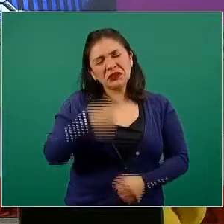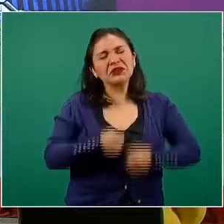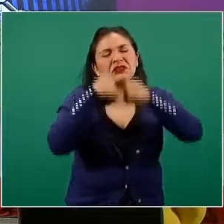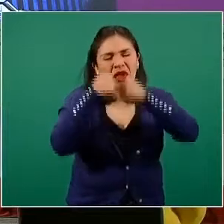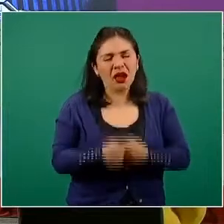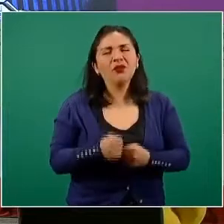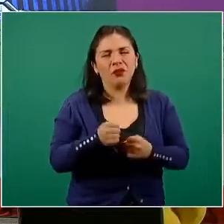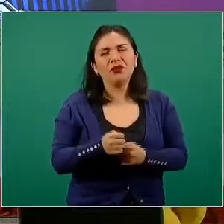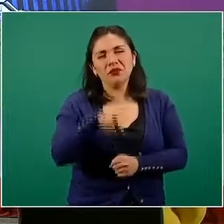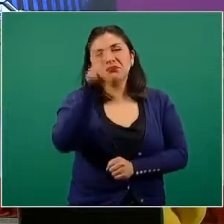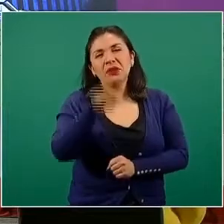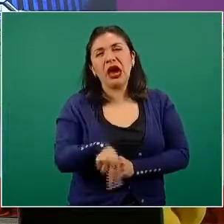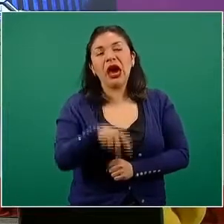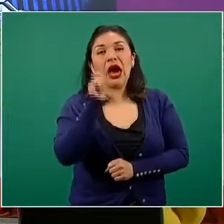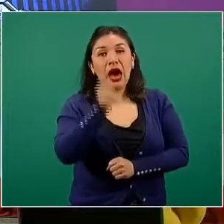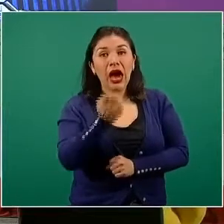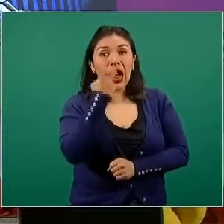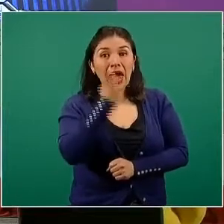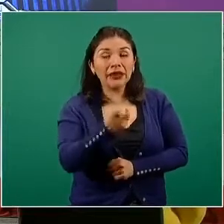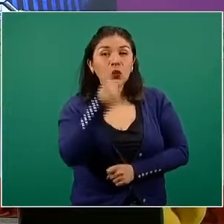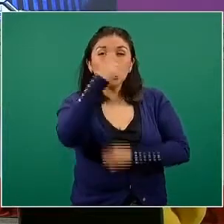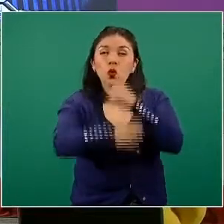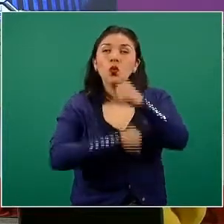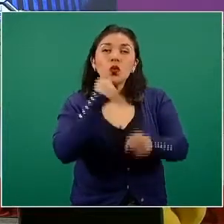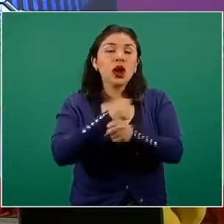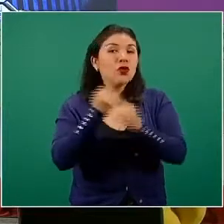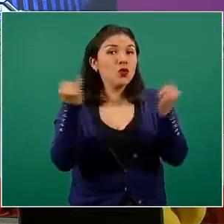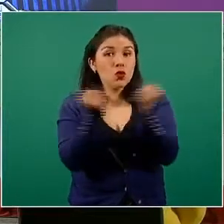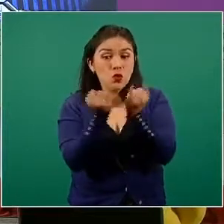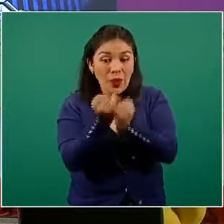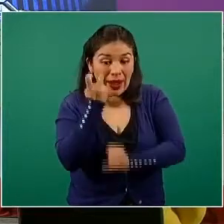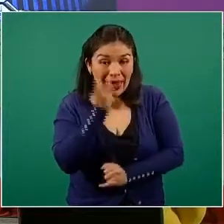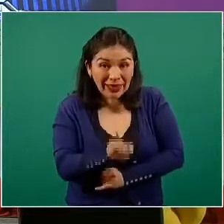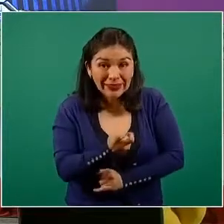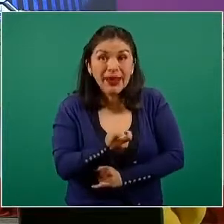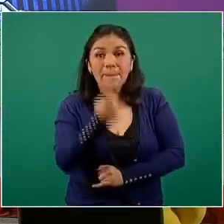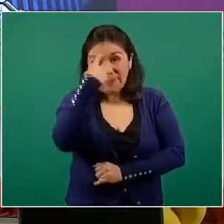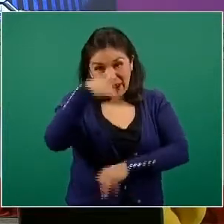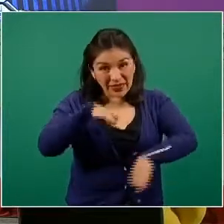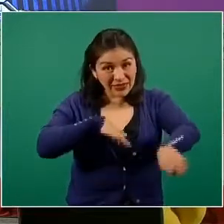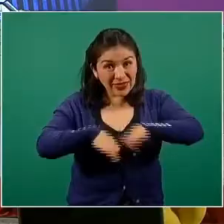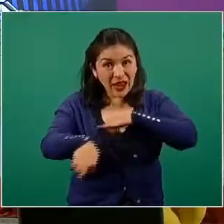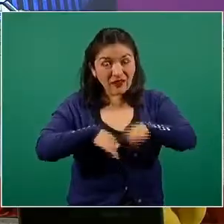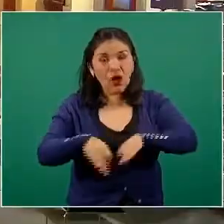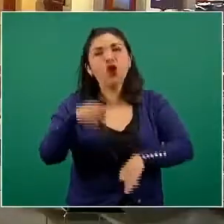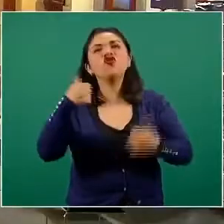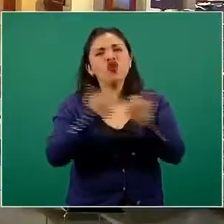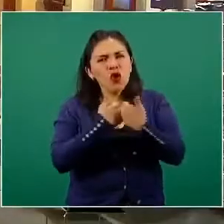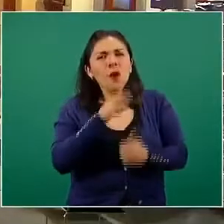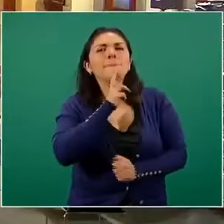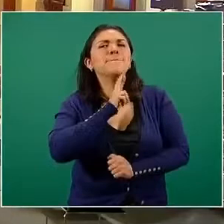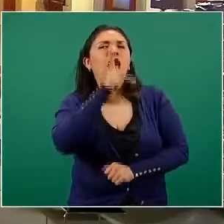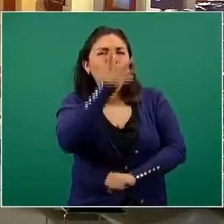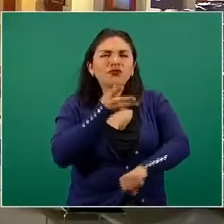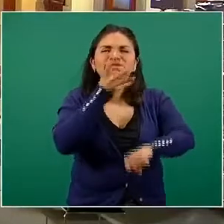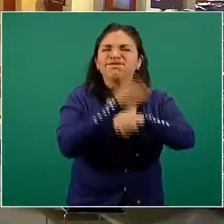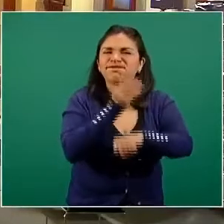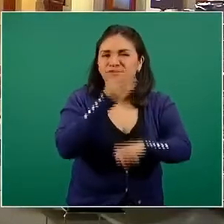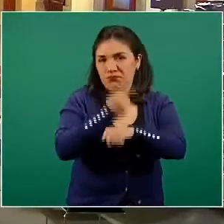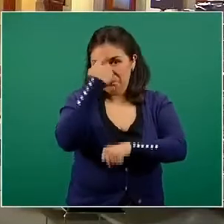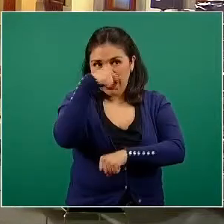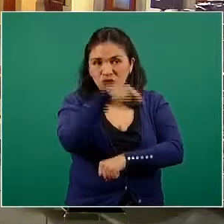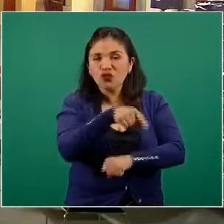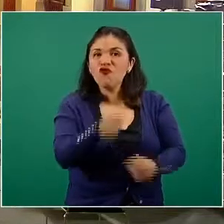que será todo un año también este año de mejoras y de incremento en su